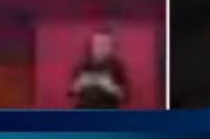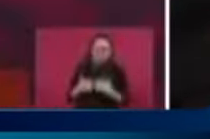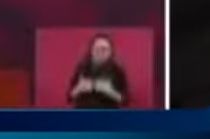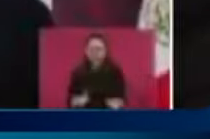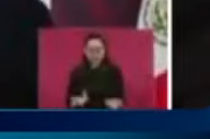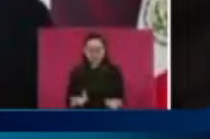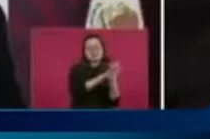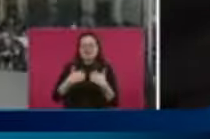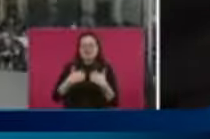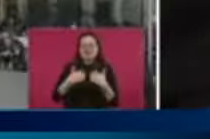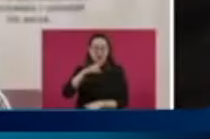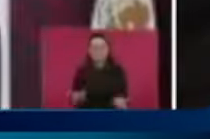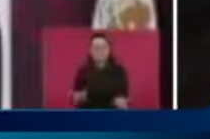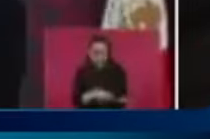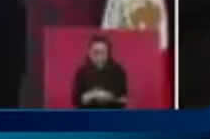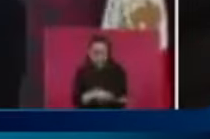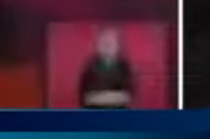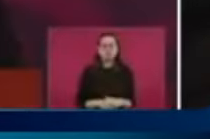Esperen un segundo.